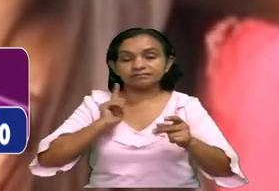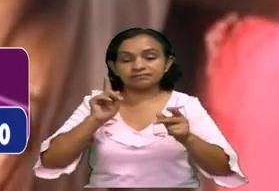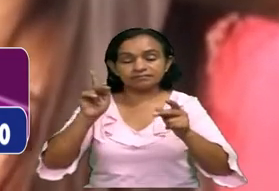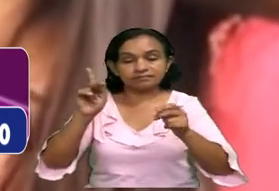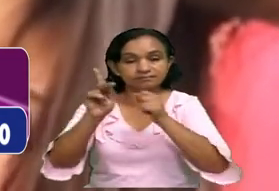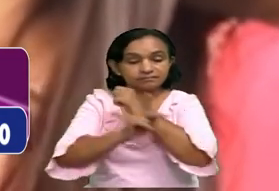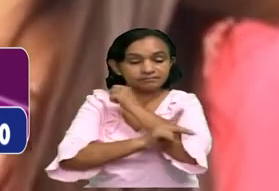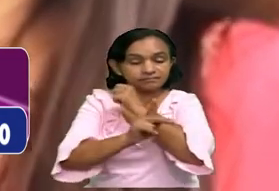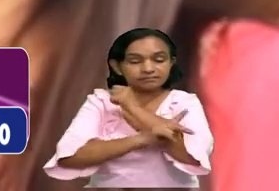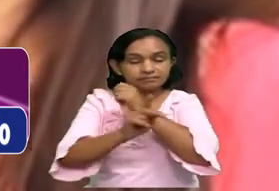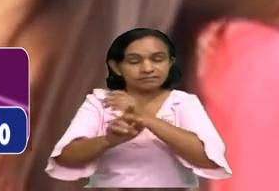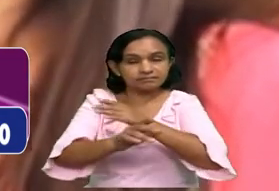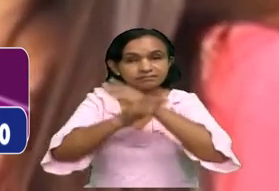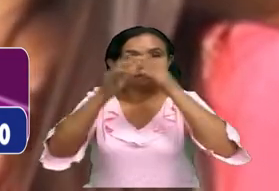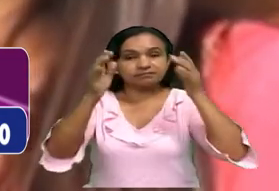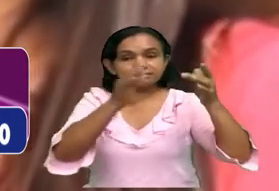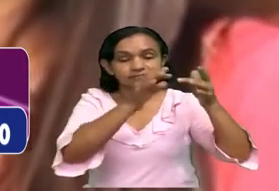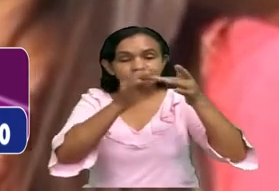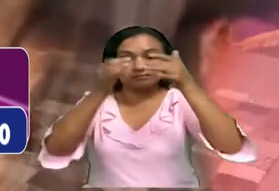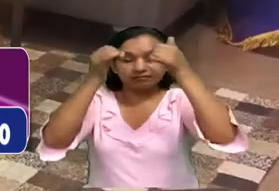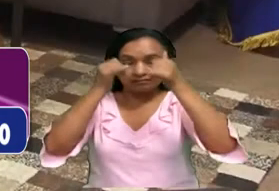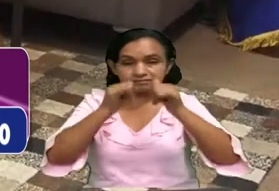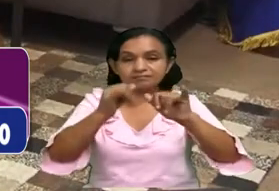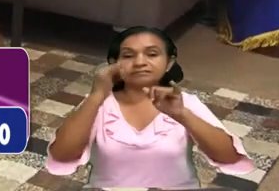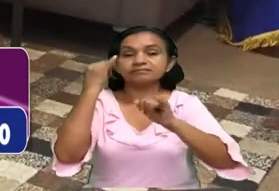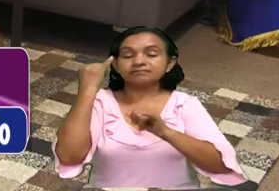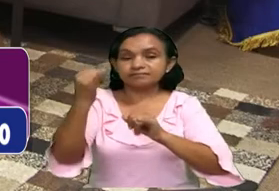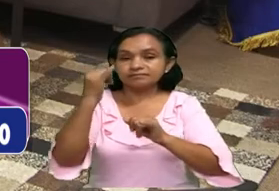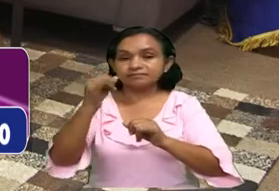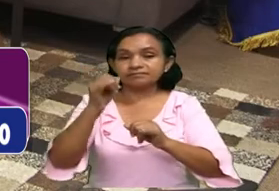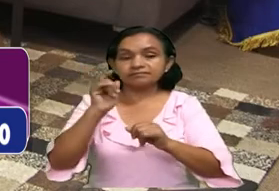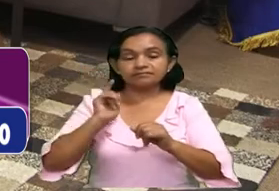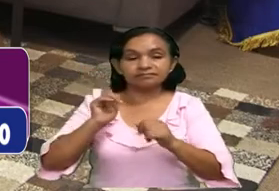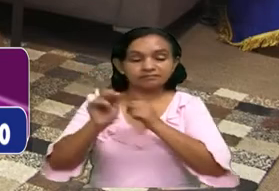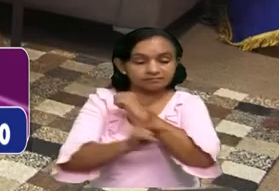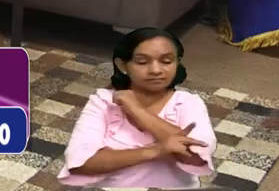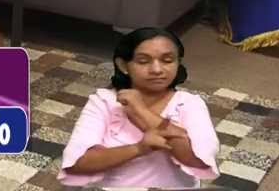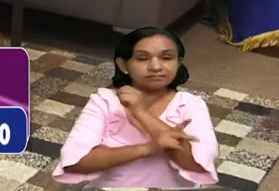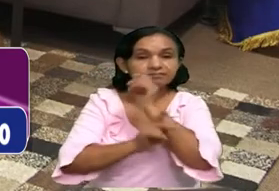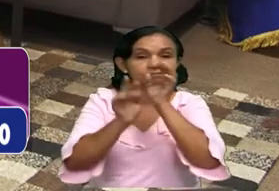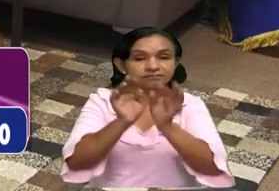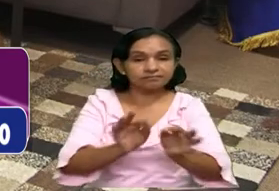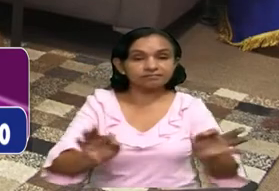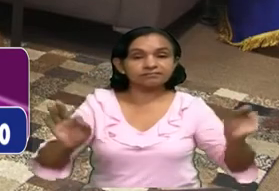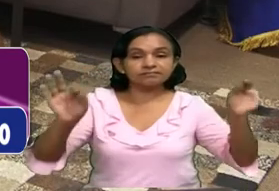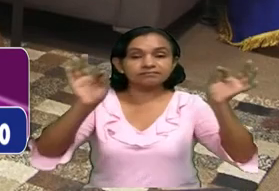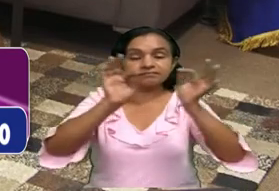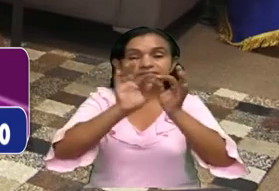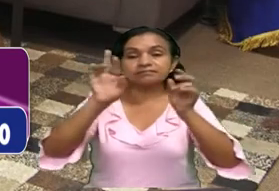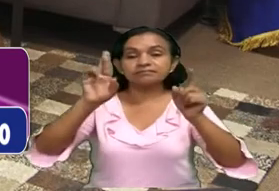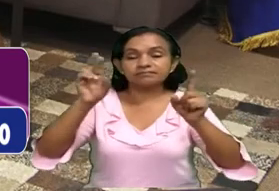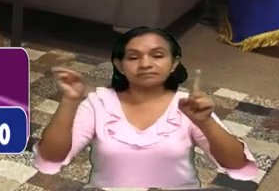en producción ganadera, sí somos un país de mucha importancia en la producción